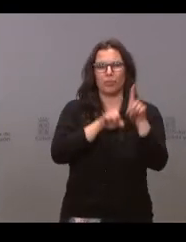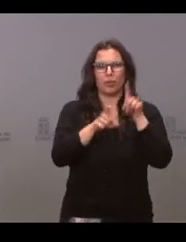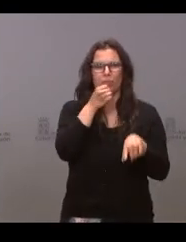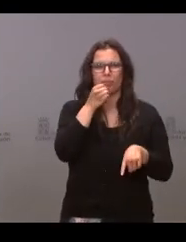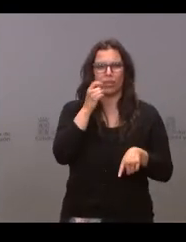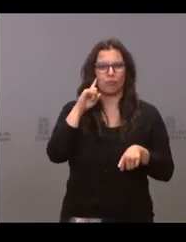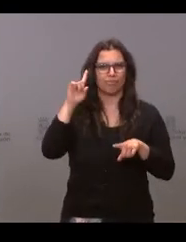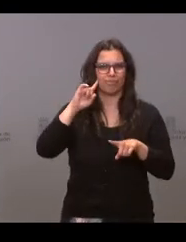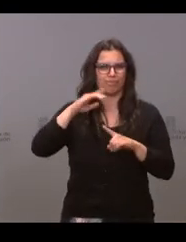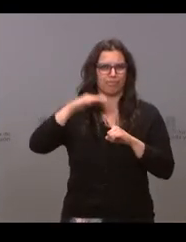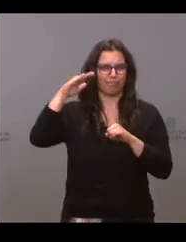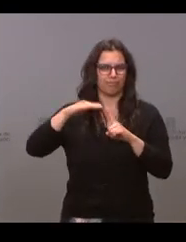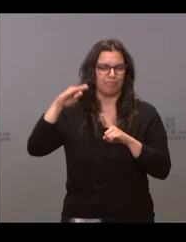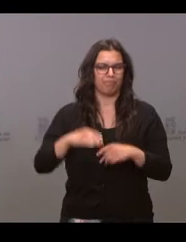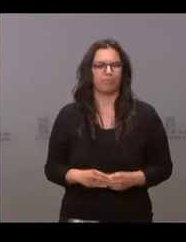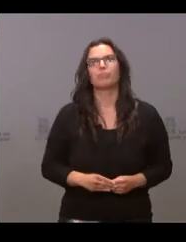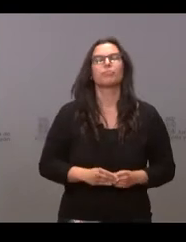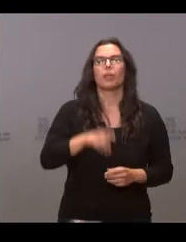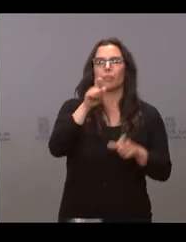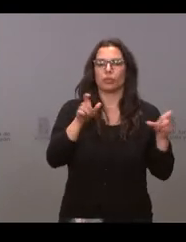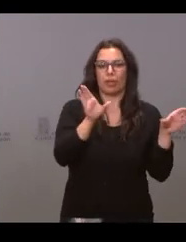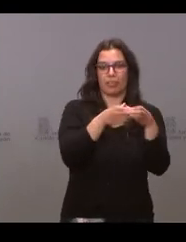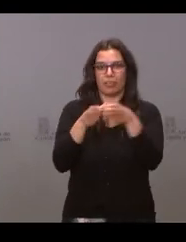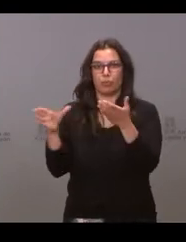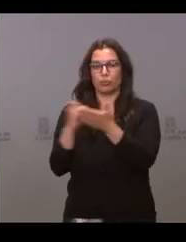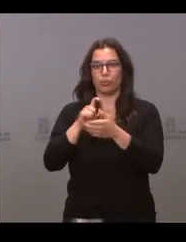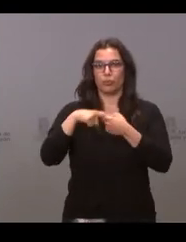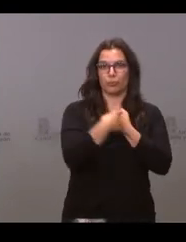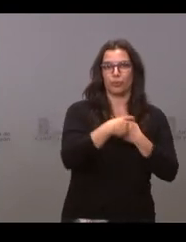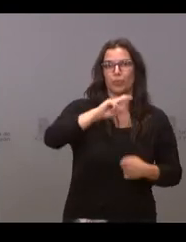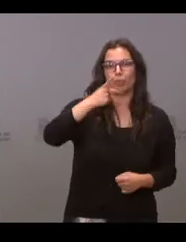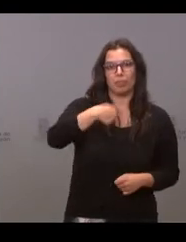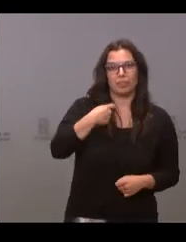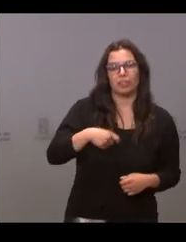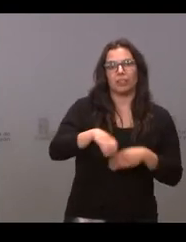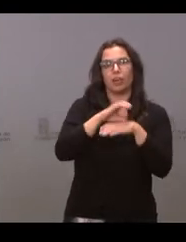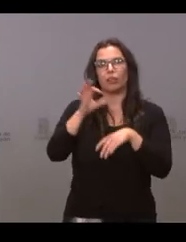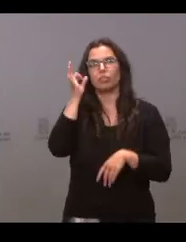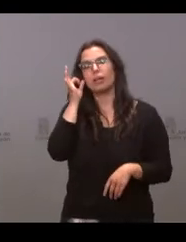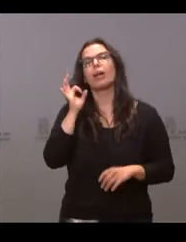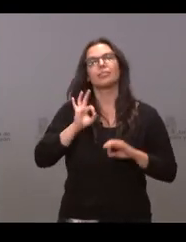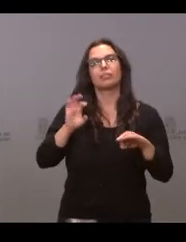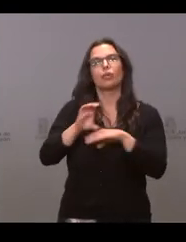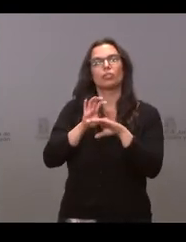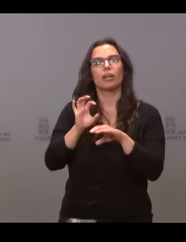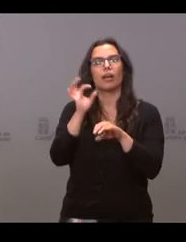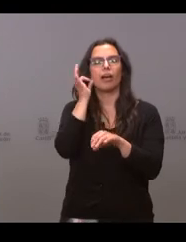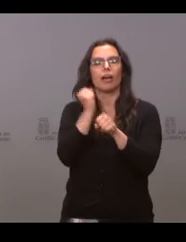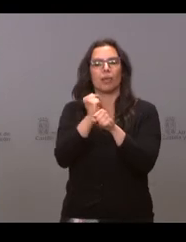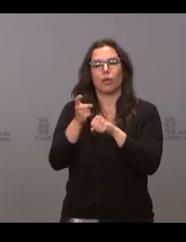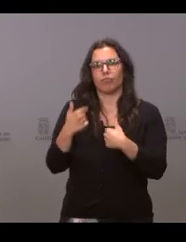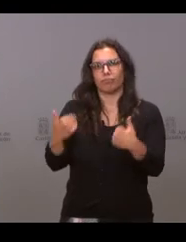participantes sus equipos al vicepresidente a las consejeras especialmente es quien ha llevado el